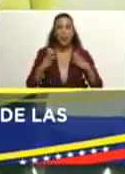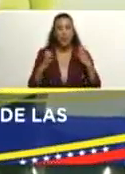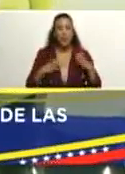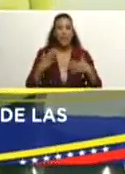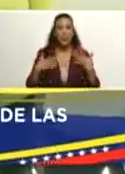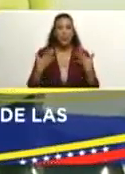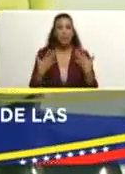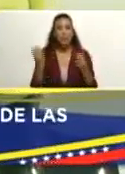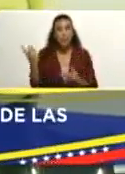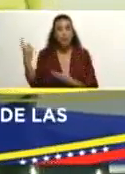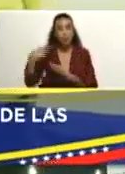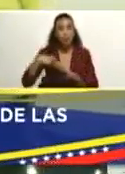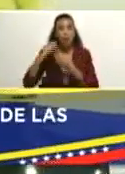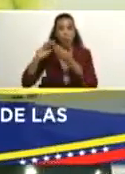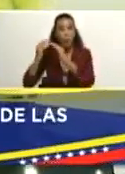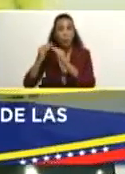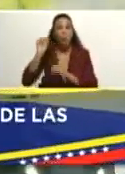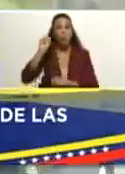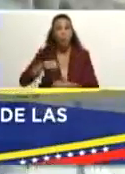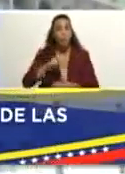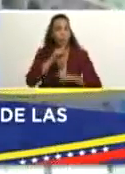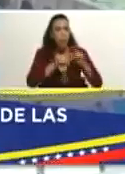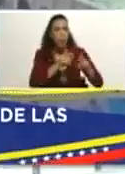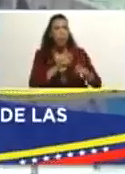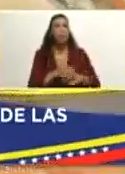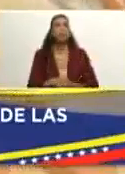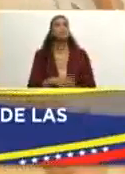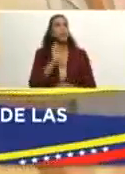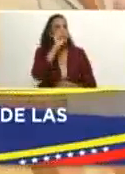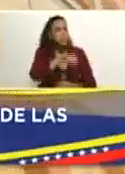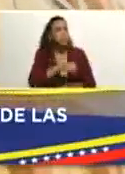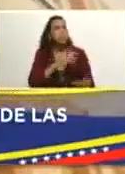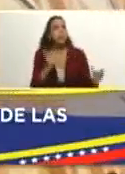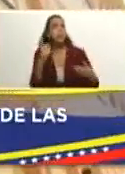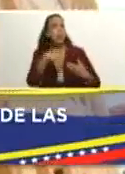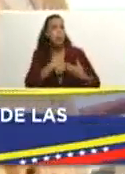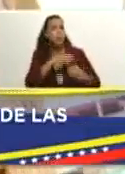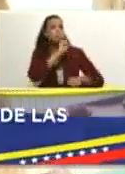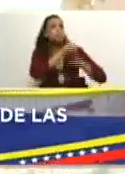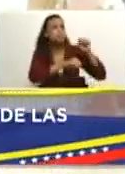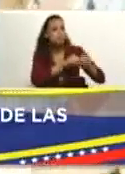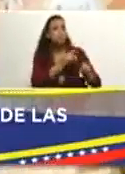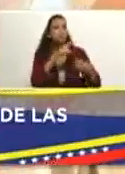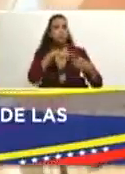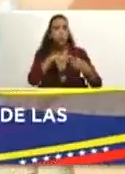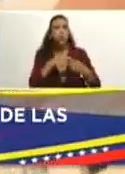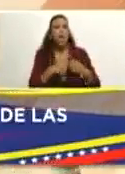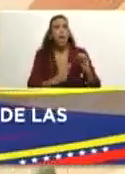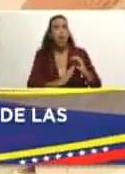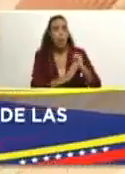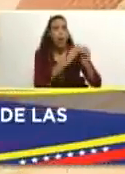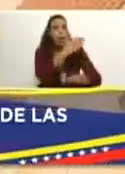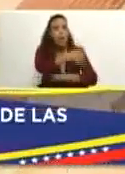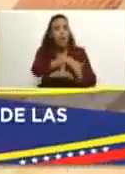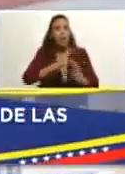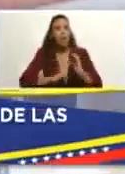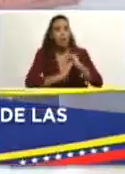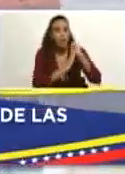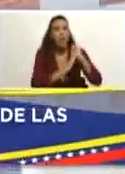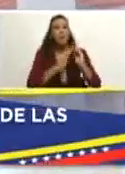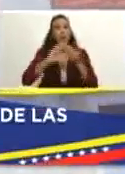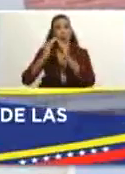involucrado la comunidad. Mira, es muy importante eso, Mayeli. Sí, la comunidad, los jefes de calle, jefes